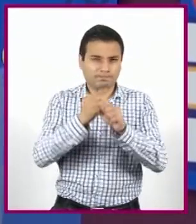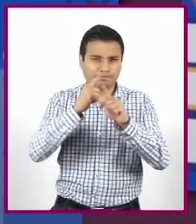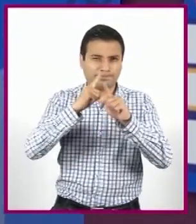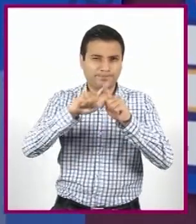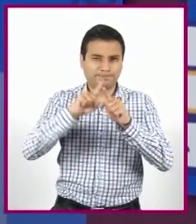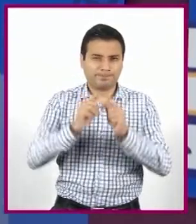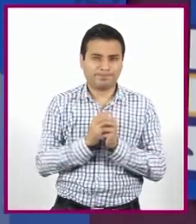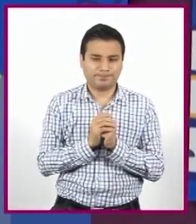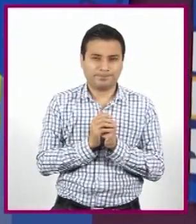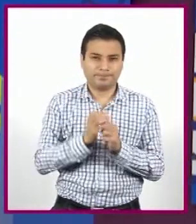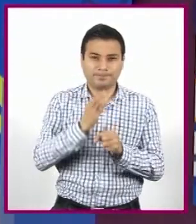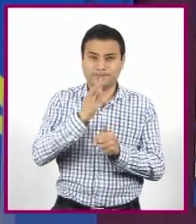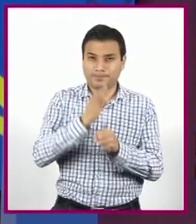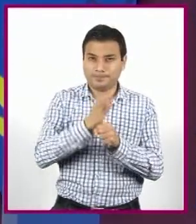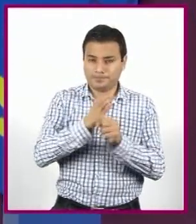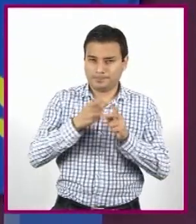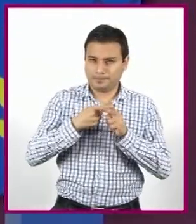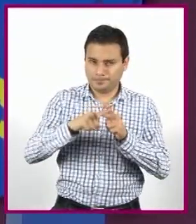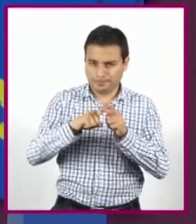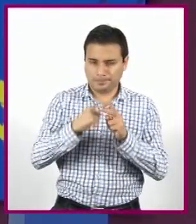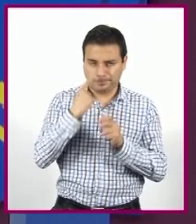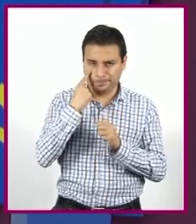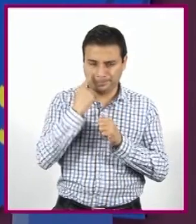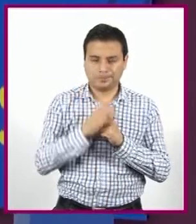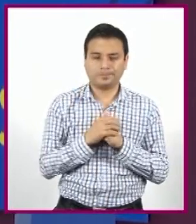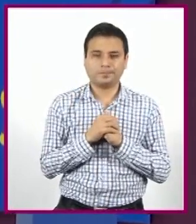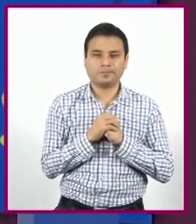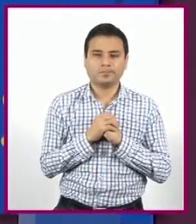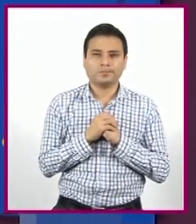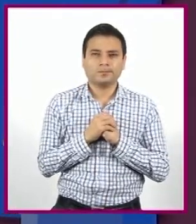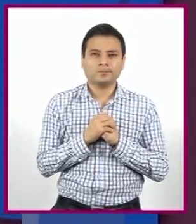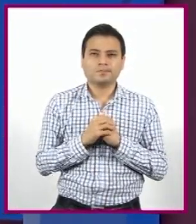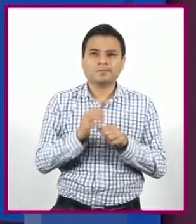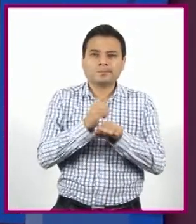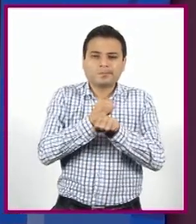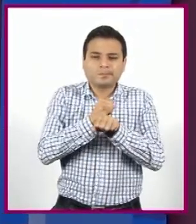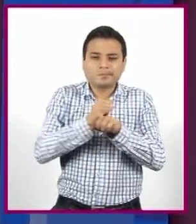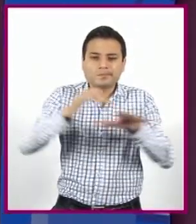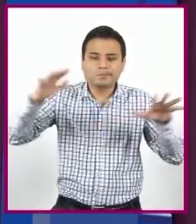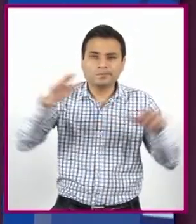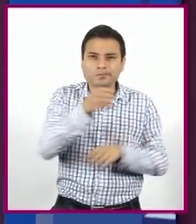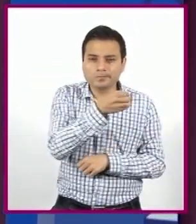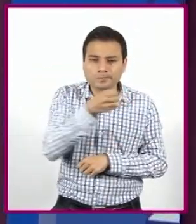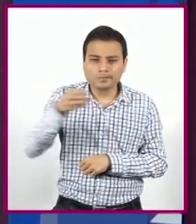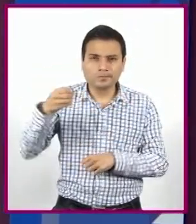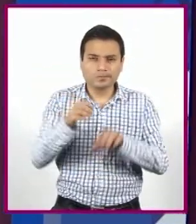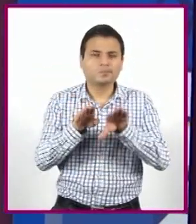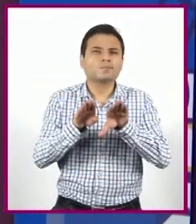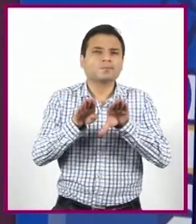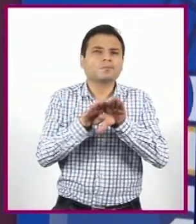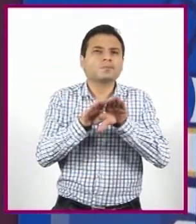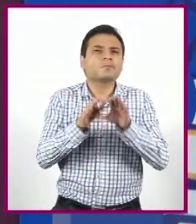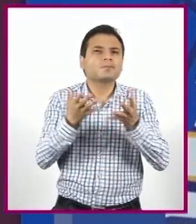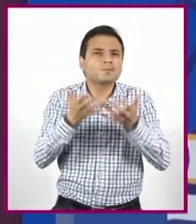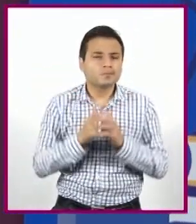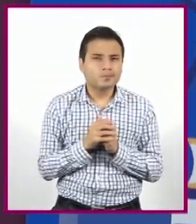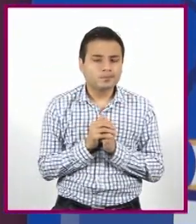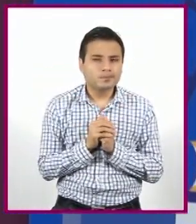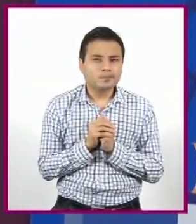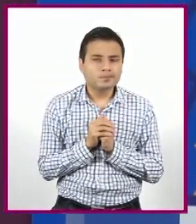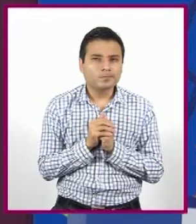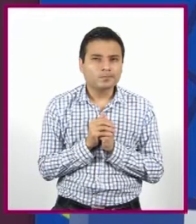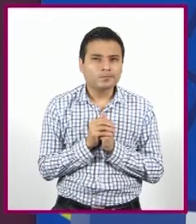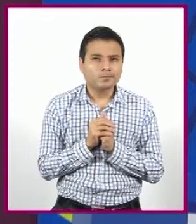iniciar esta sesión, hablemos de cómo se coloca la información al momento de escribir un cuento. Si lo piensan